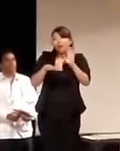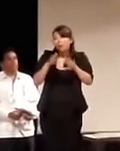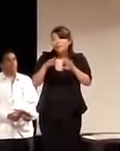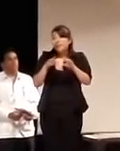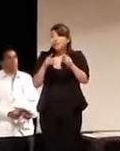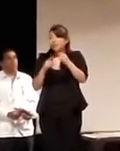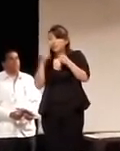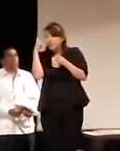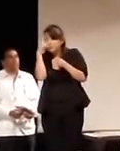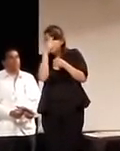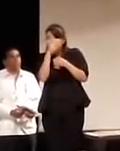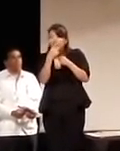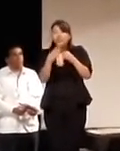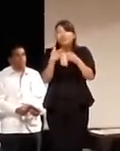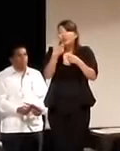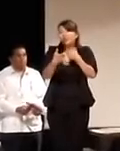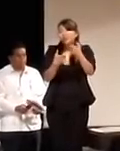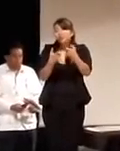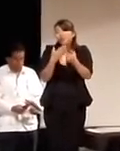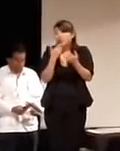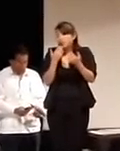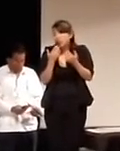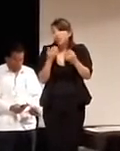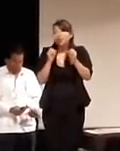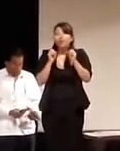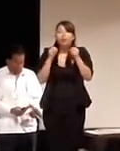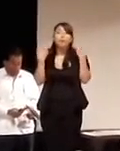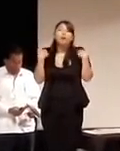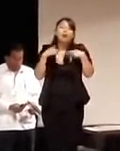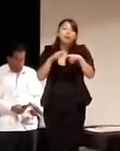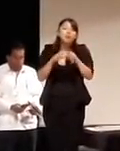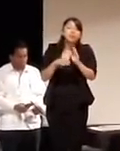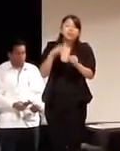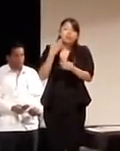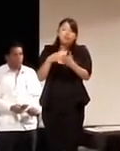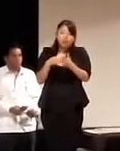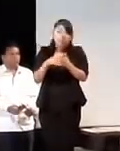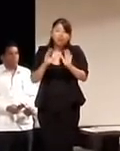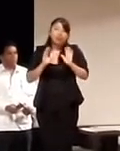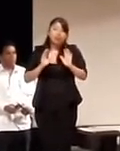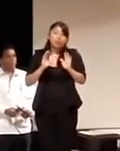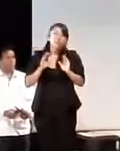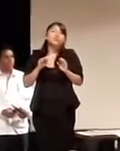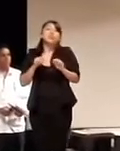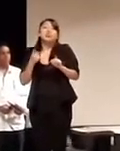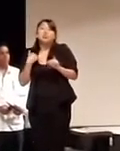locales. Demos un voto de confianza a los docentes, que confundidos o no,